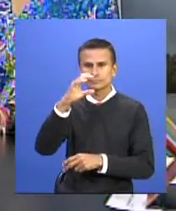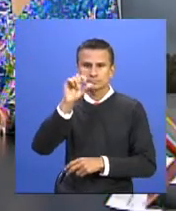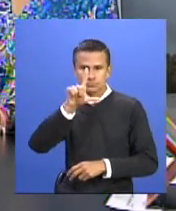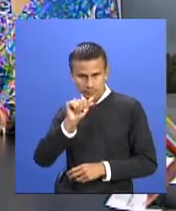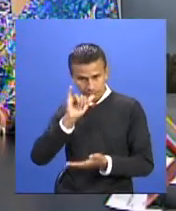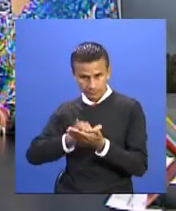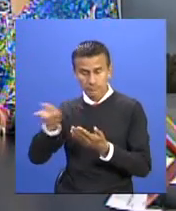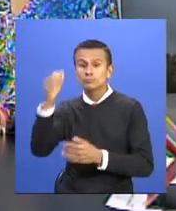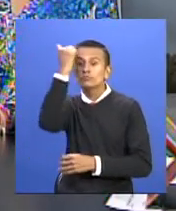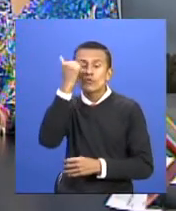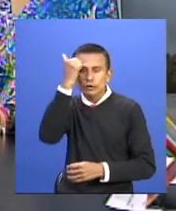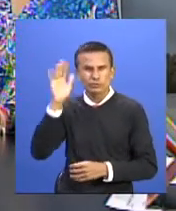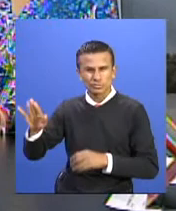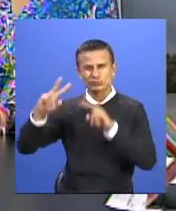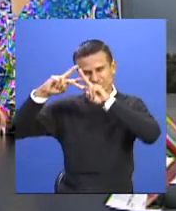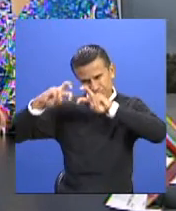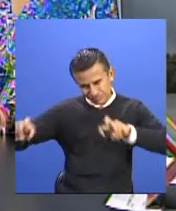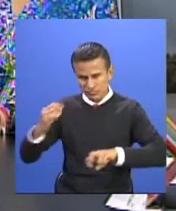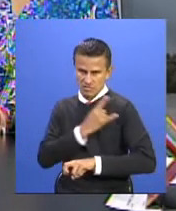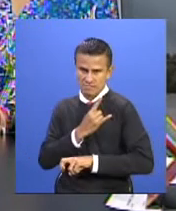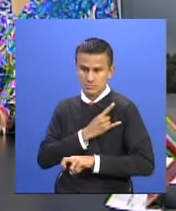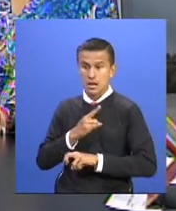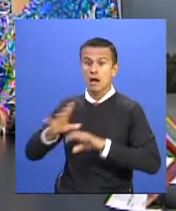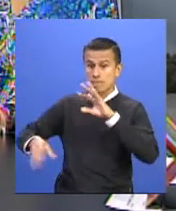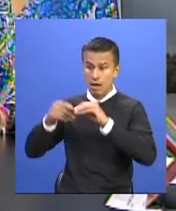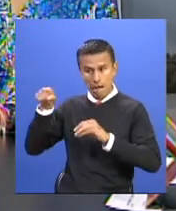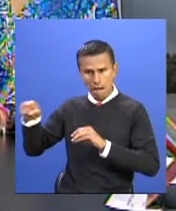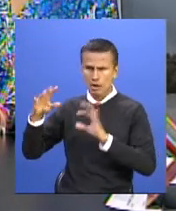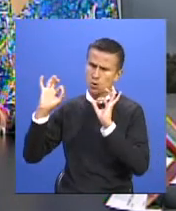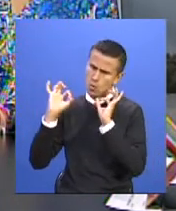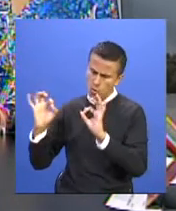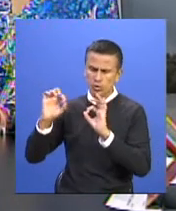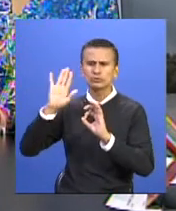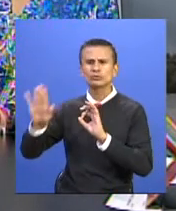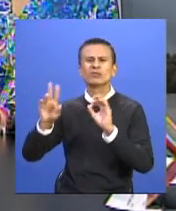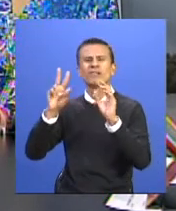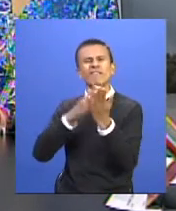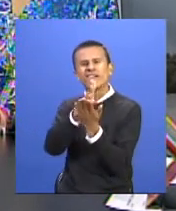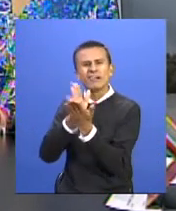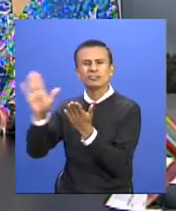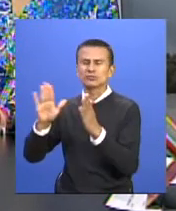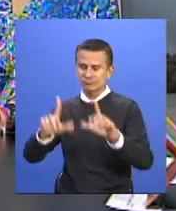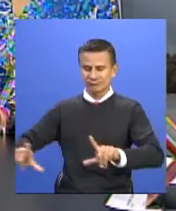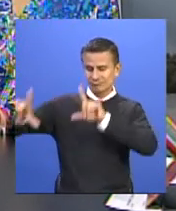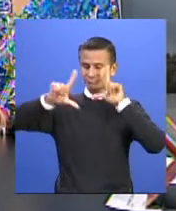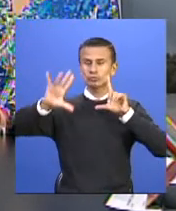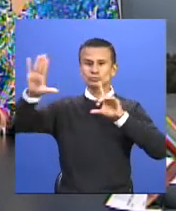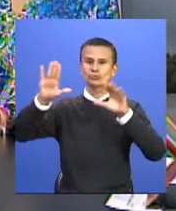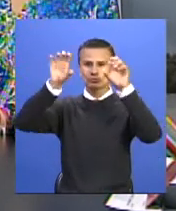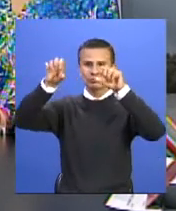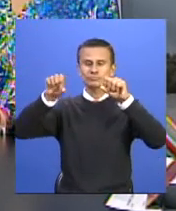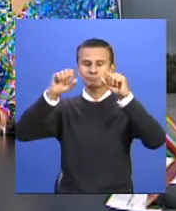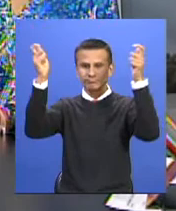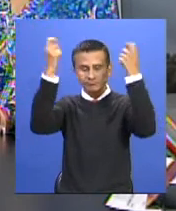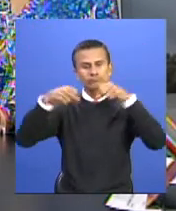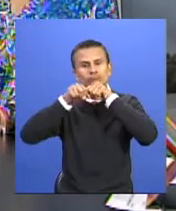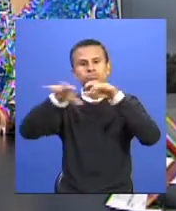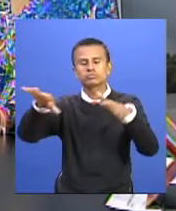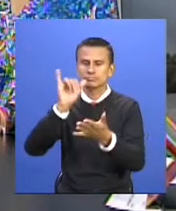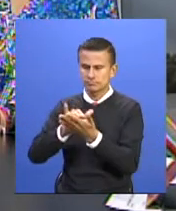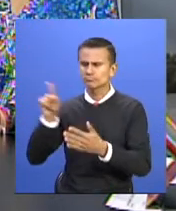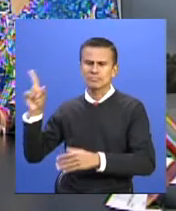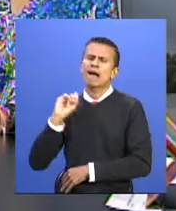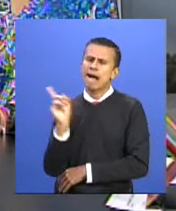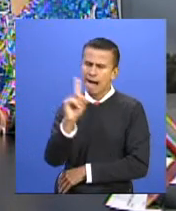Paola Cortés, docente, investigadora universitaria, quien además por su formación como publicista ha tenido una importante